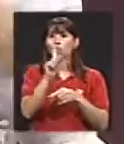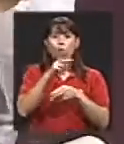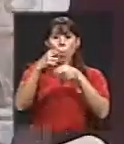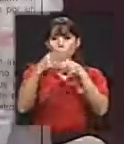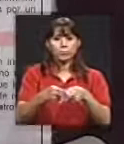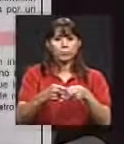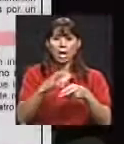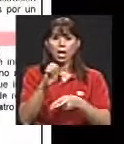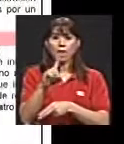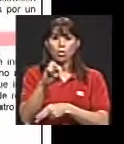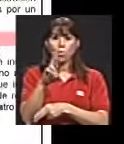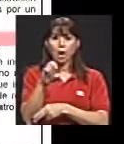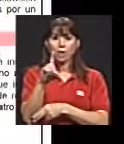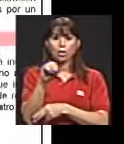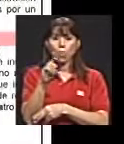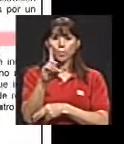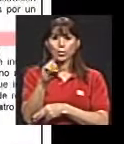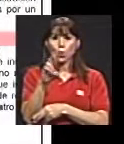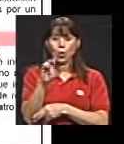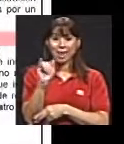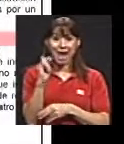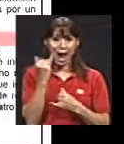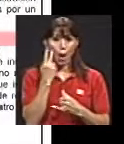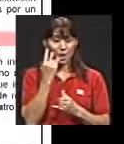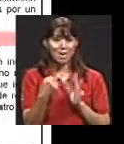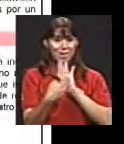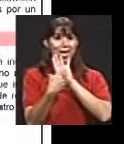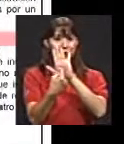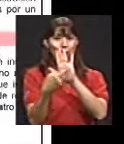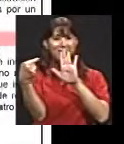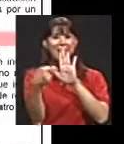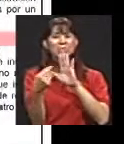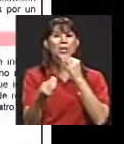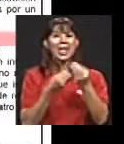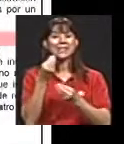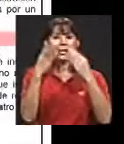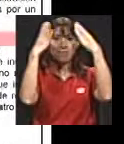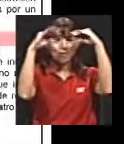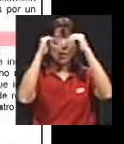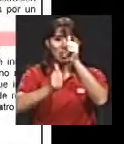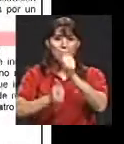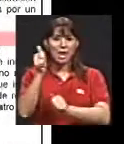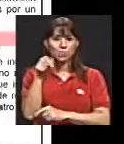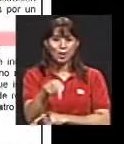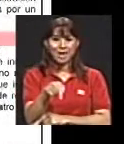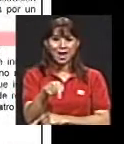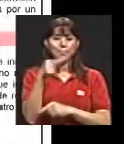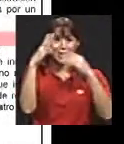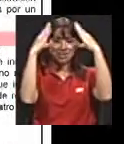y aquí tenemos un cuadro en pantalla de veces veces del informe de mayoría este es el informe de mayoría